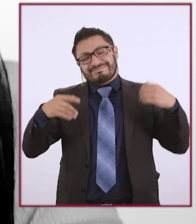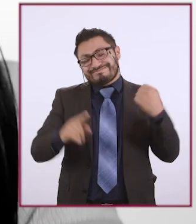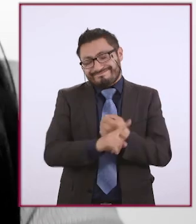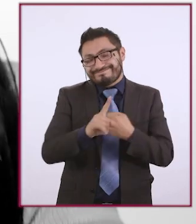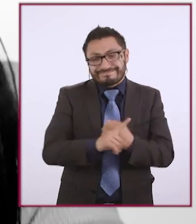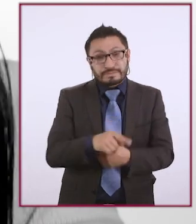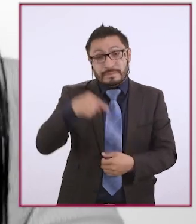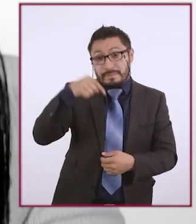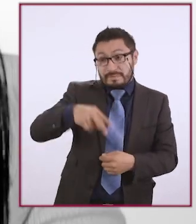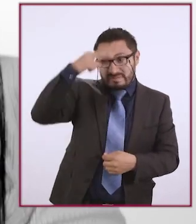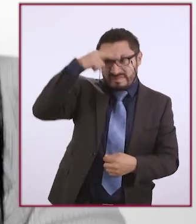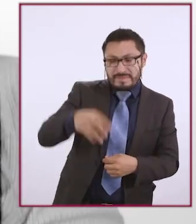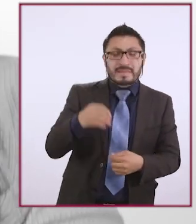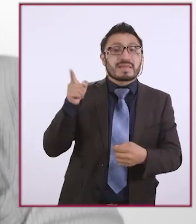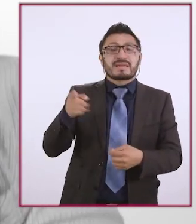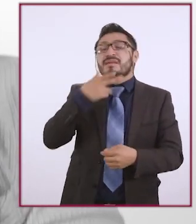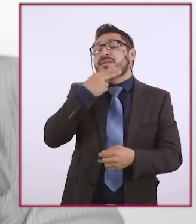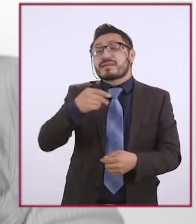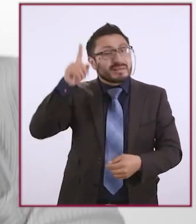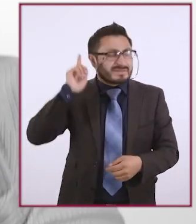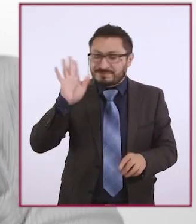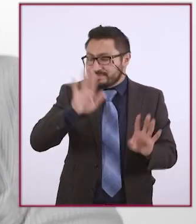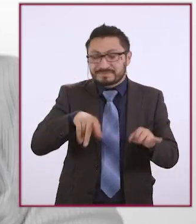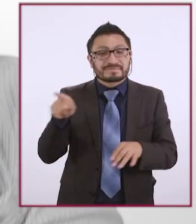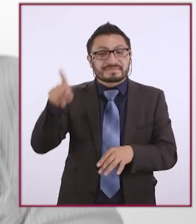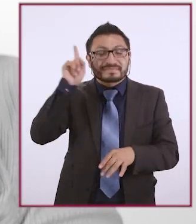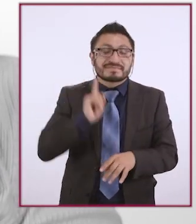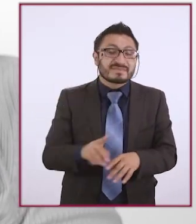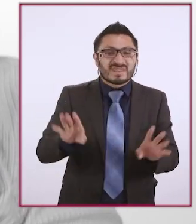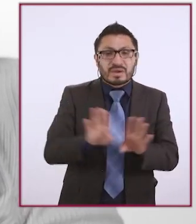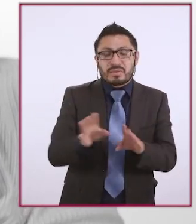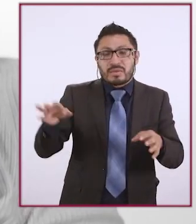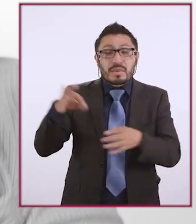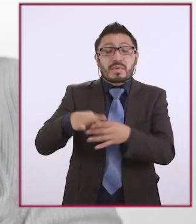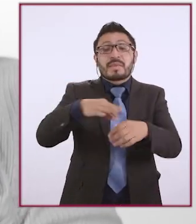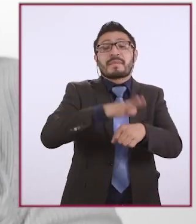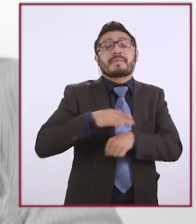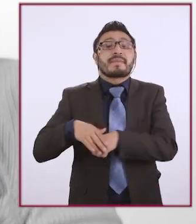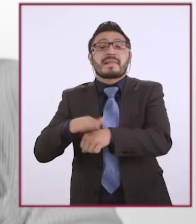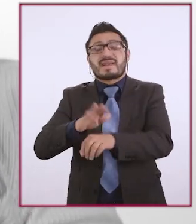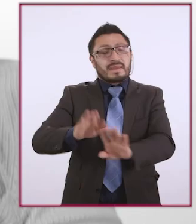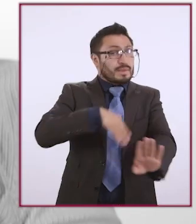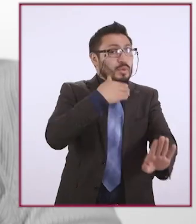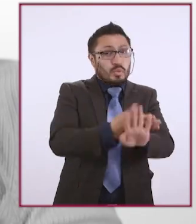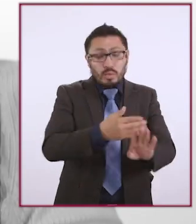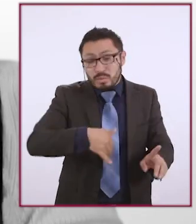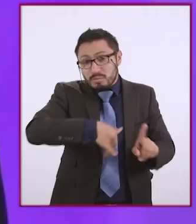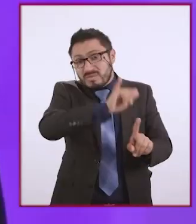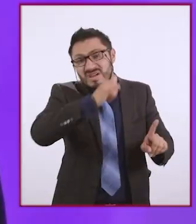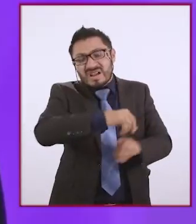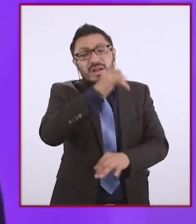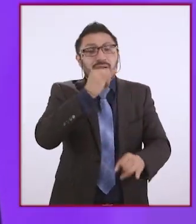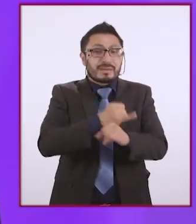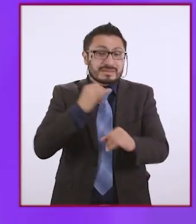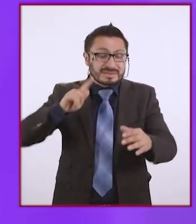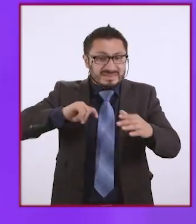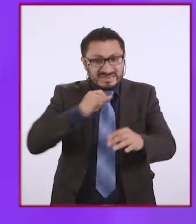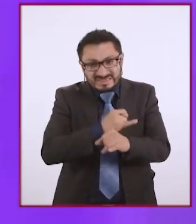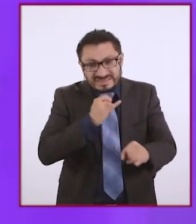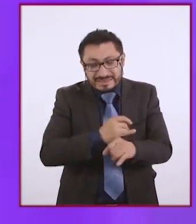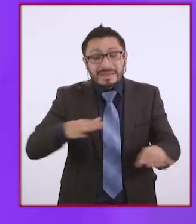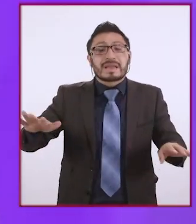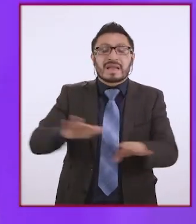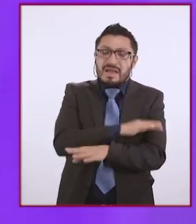En México, Olimpia Coral Melo emprendió una campaña en contra del acoso digital y logró que se modificara la